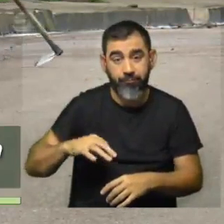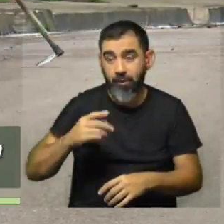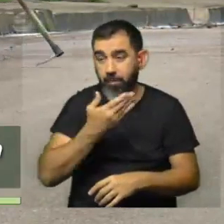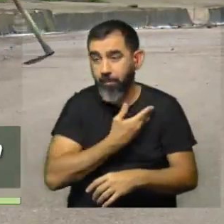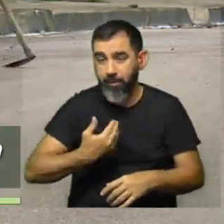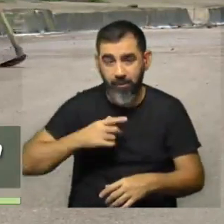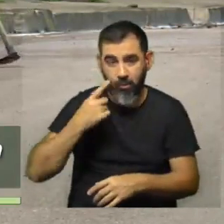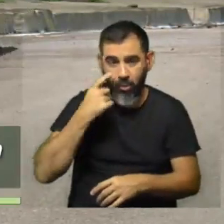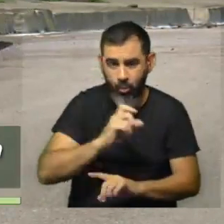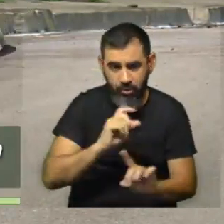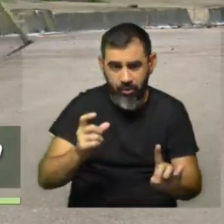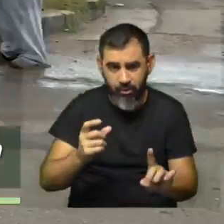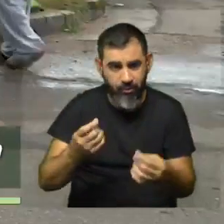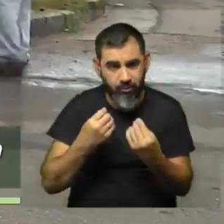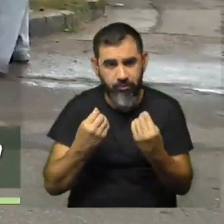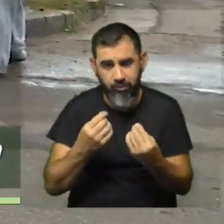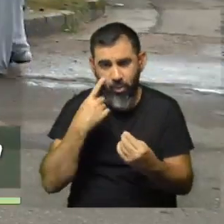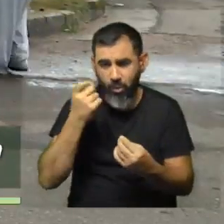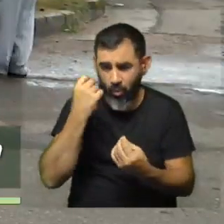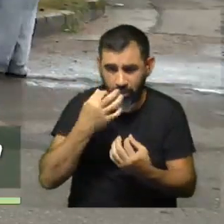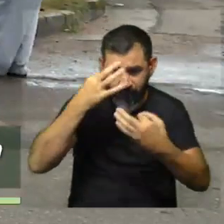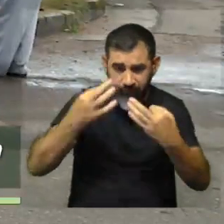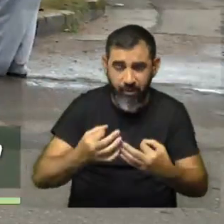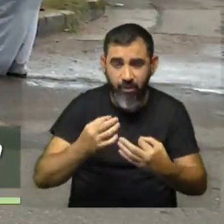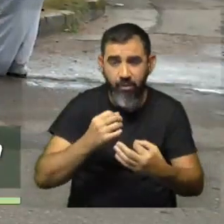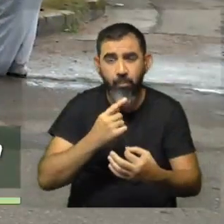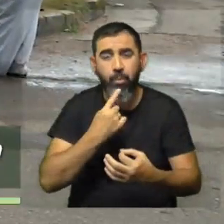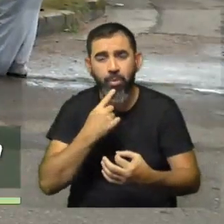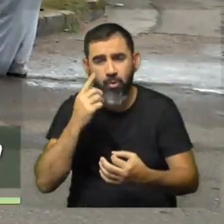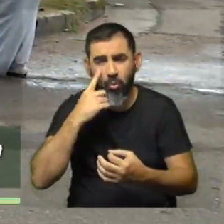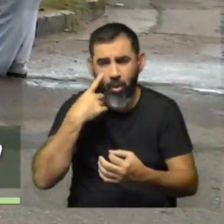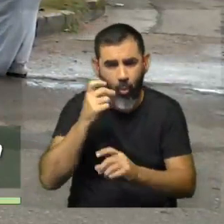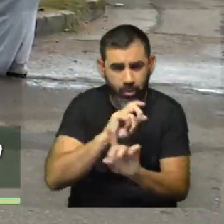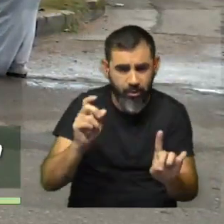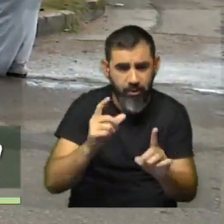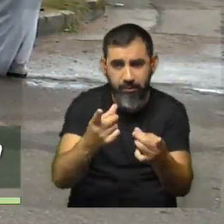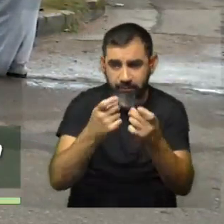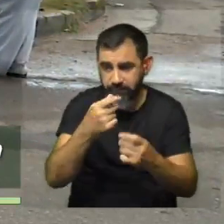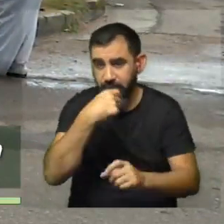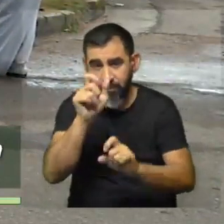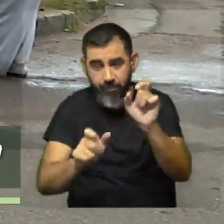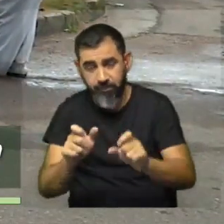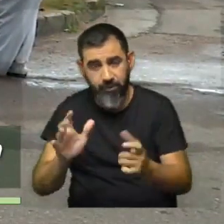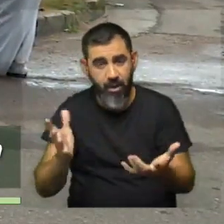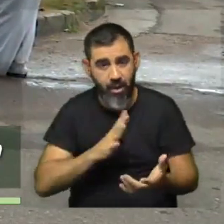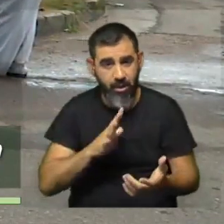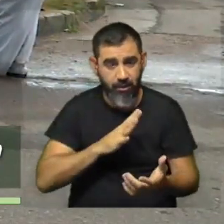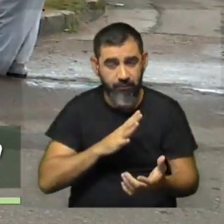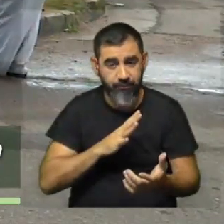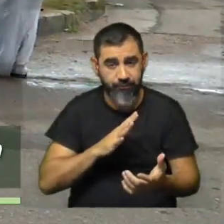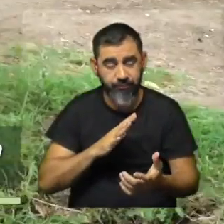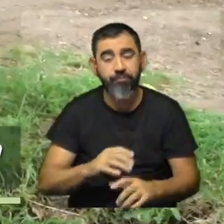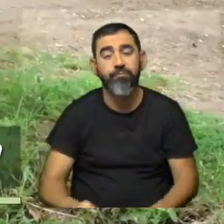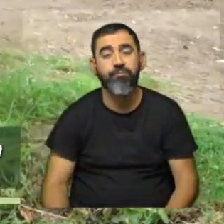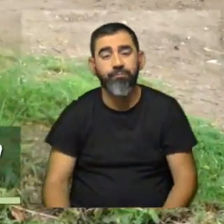presidente? ¿Le faltan los lentes? ¿No lo ve el poder político? ¿No ve que la necesidad tiene cara de hereje y nombre de